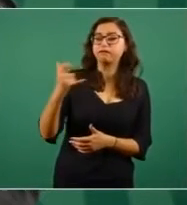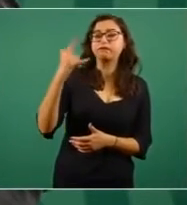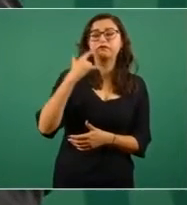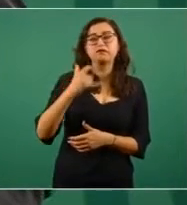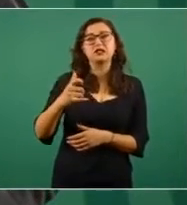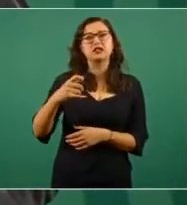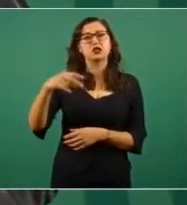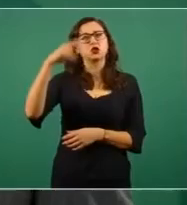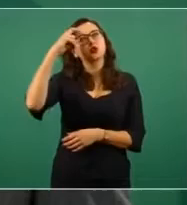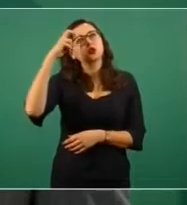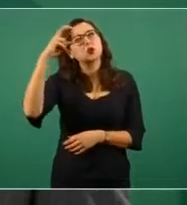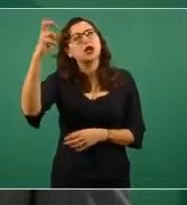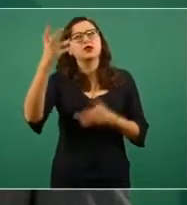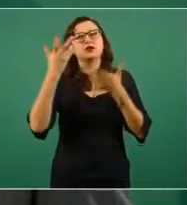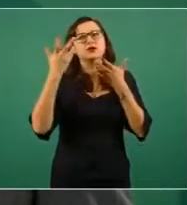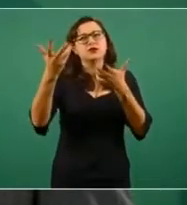utopías,